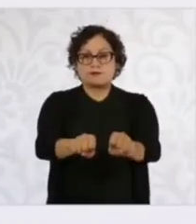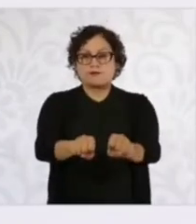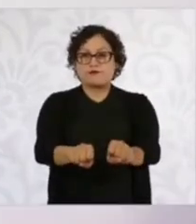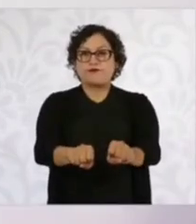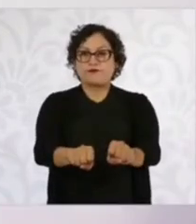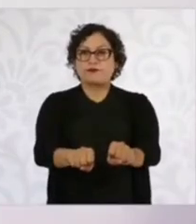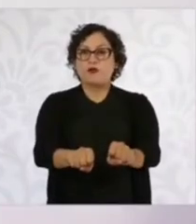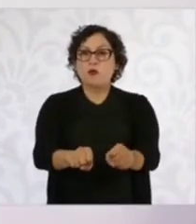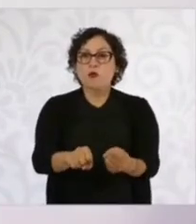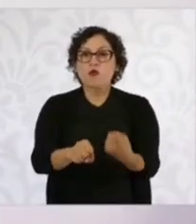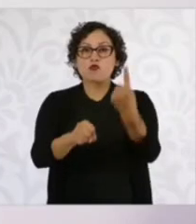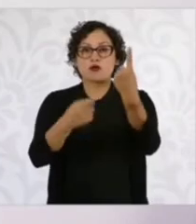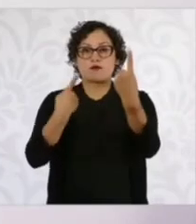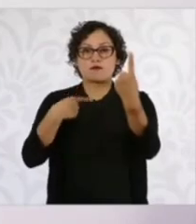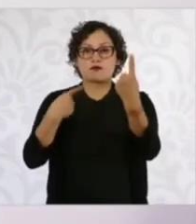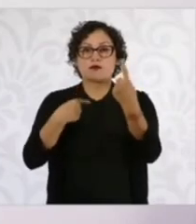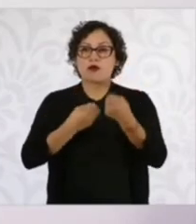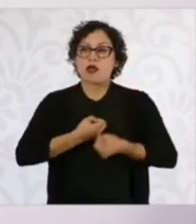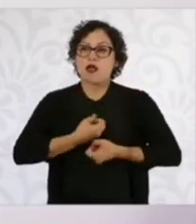era el modus operandi